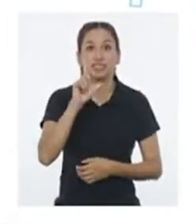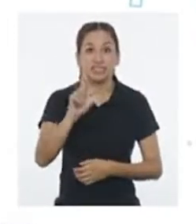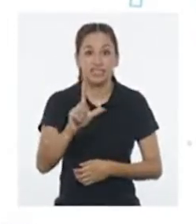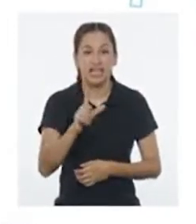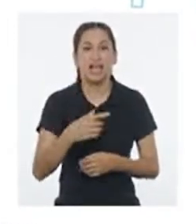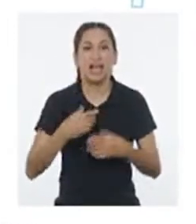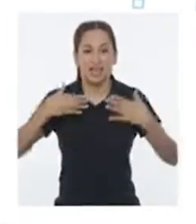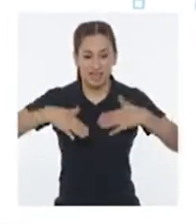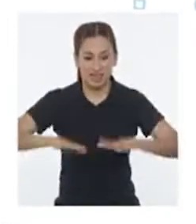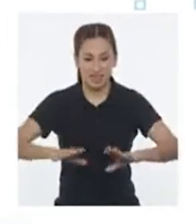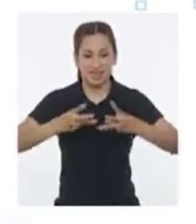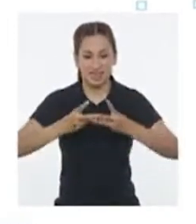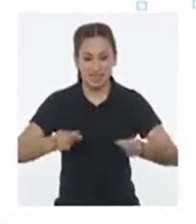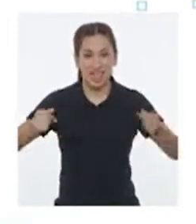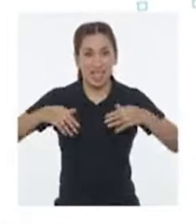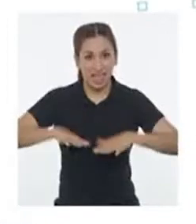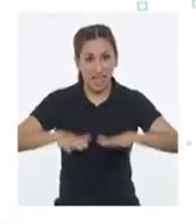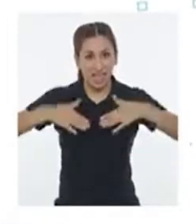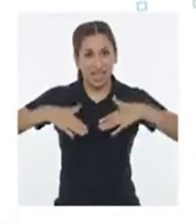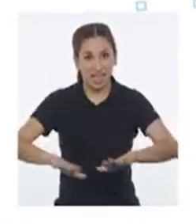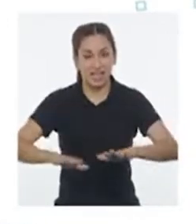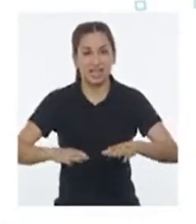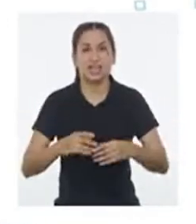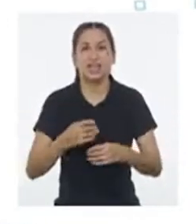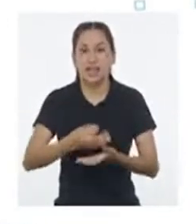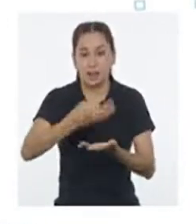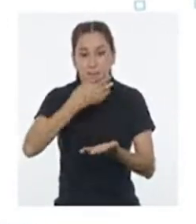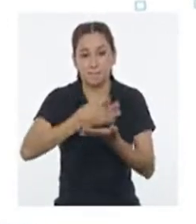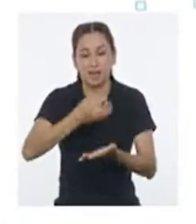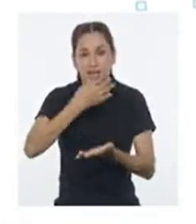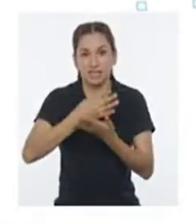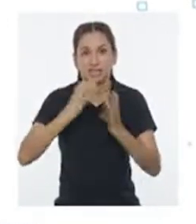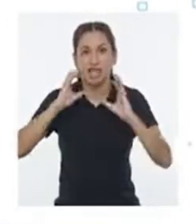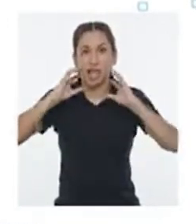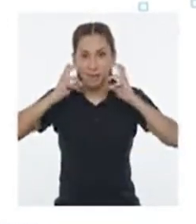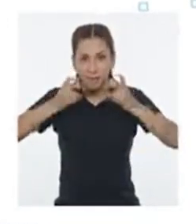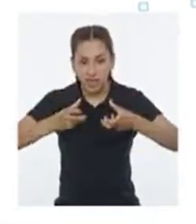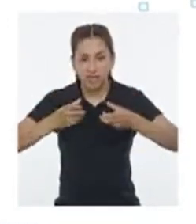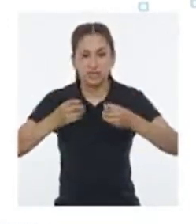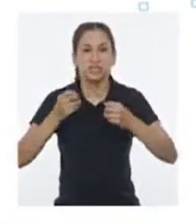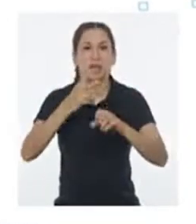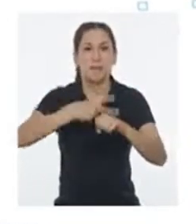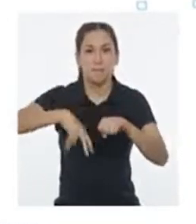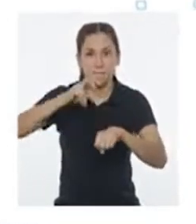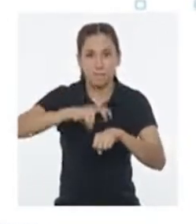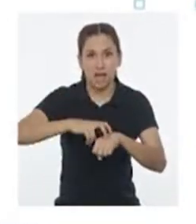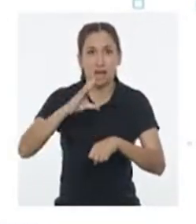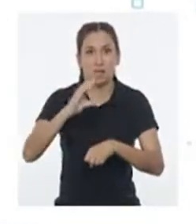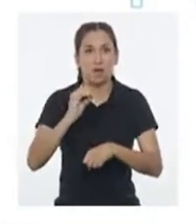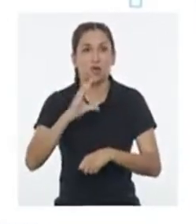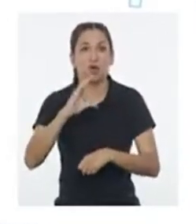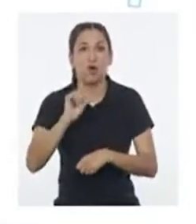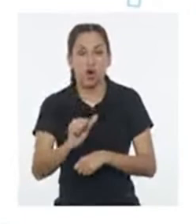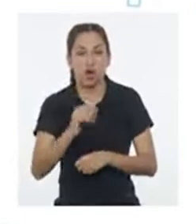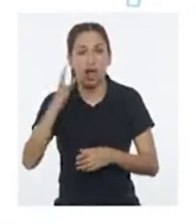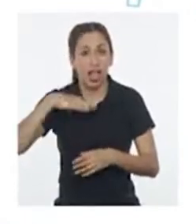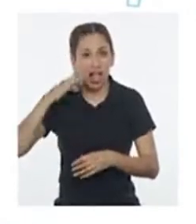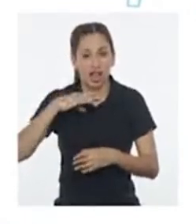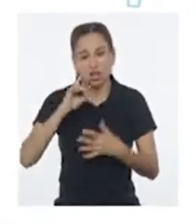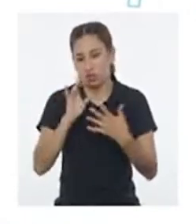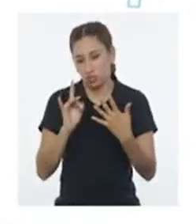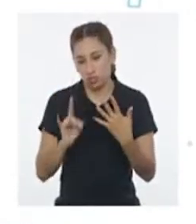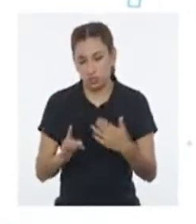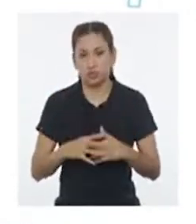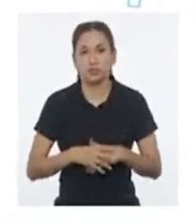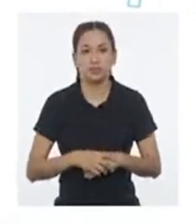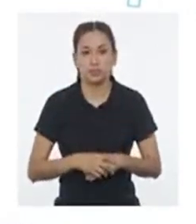sal, fibras textiles, fármacos, maíz, tubérculos, coca, ají,